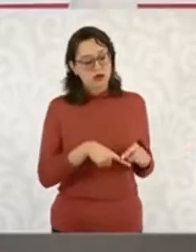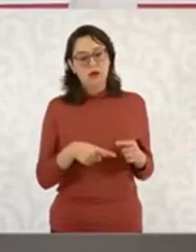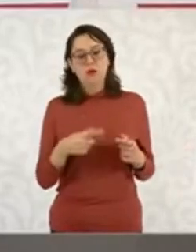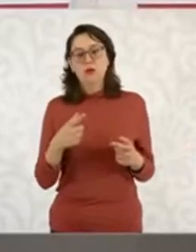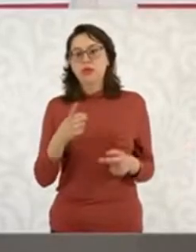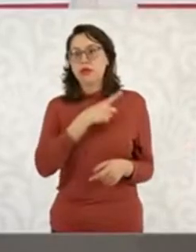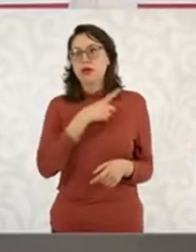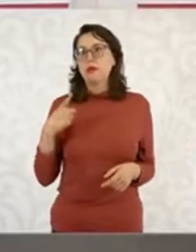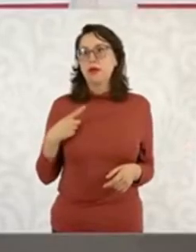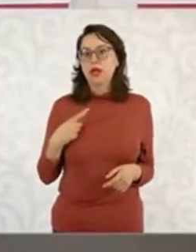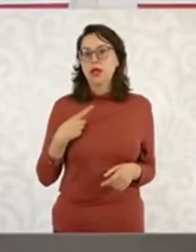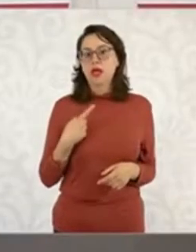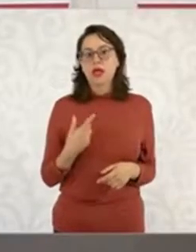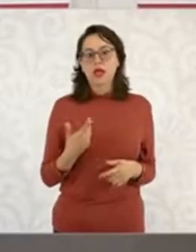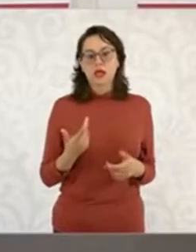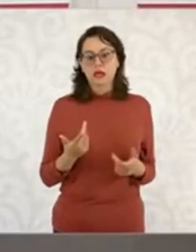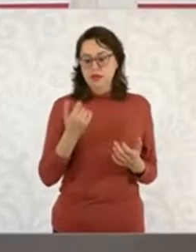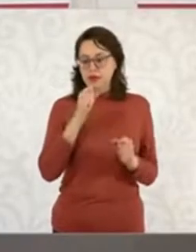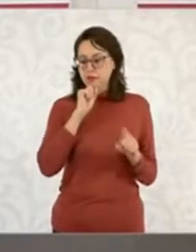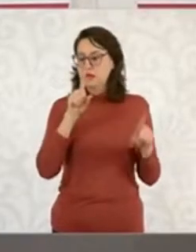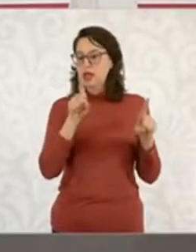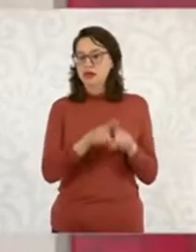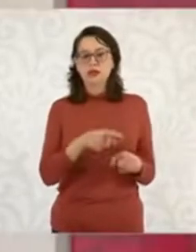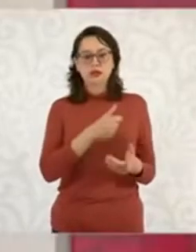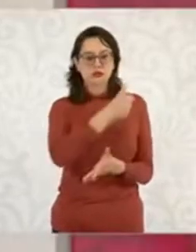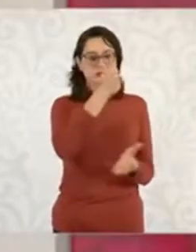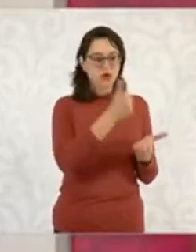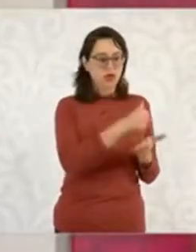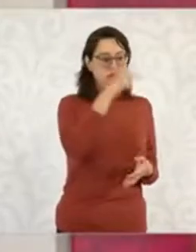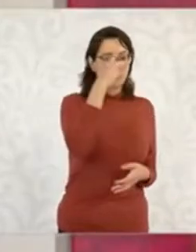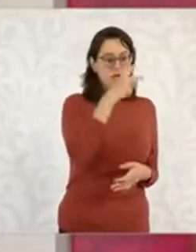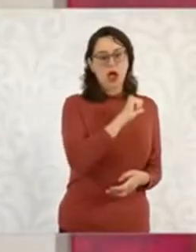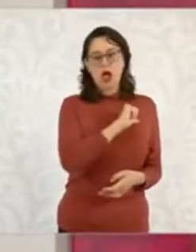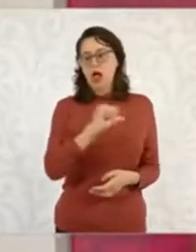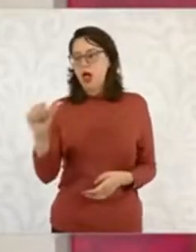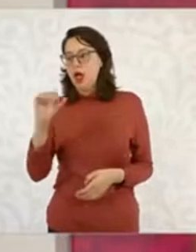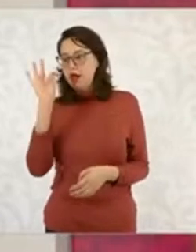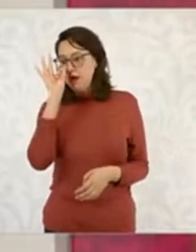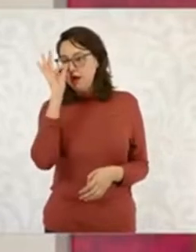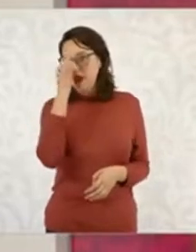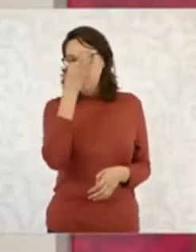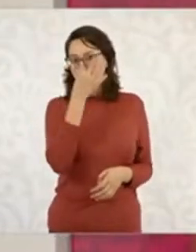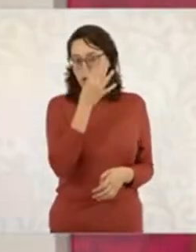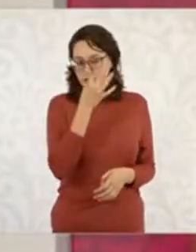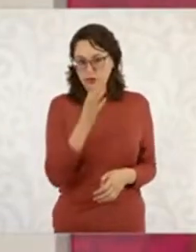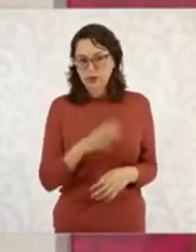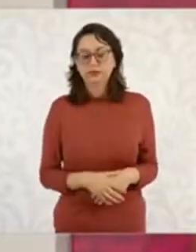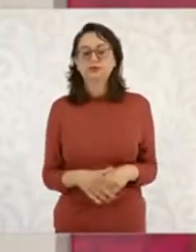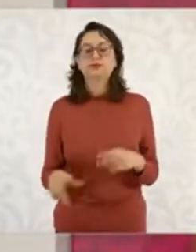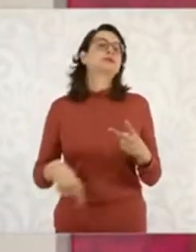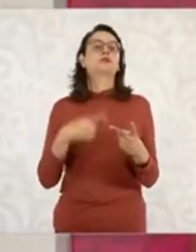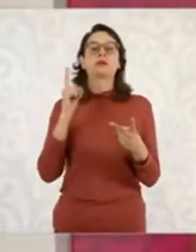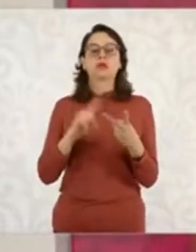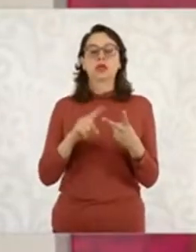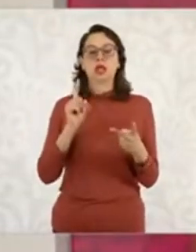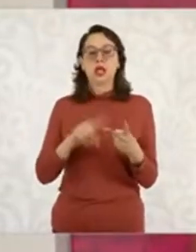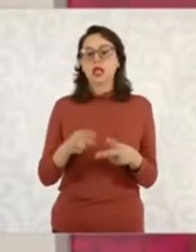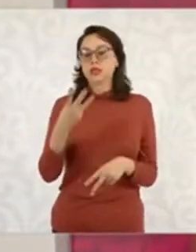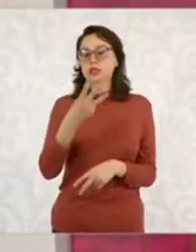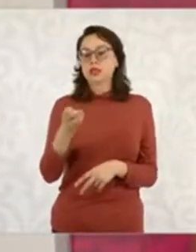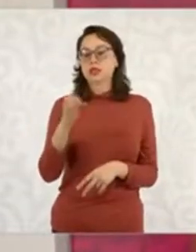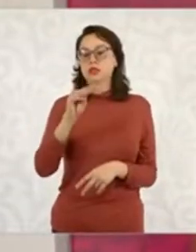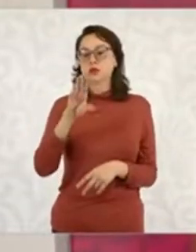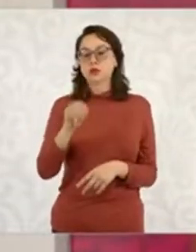de México hasta Irapuato, con estos servicios regionales que les mencionaba. Después tenemos la construcción de